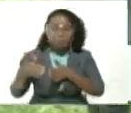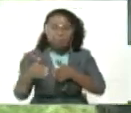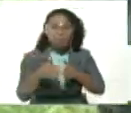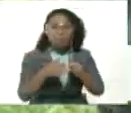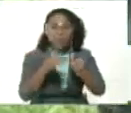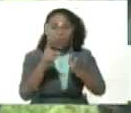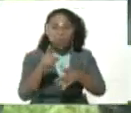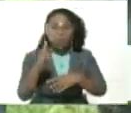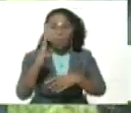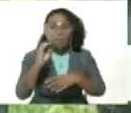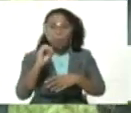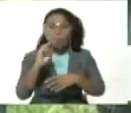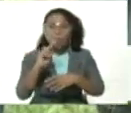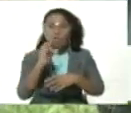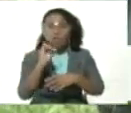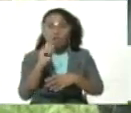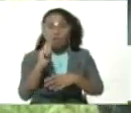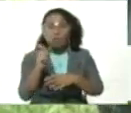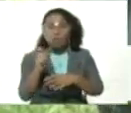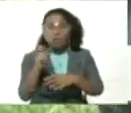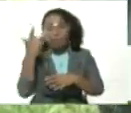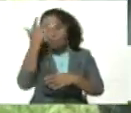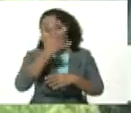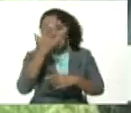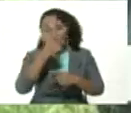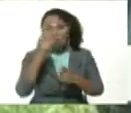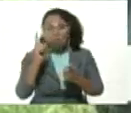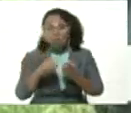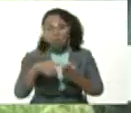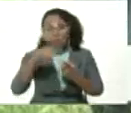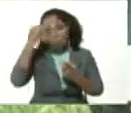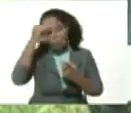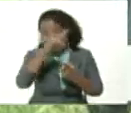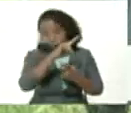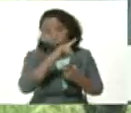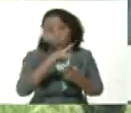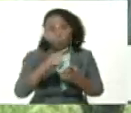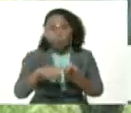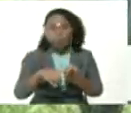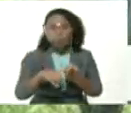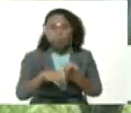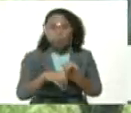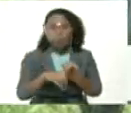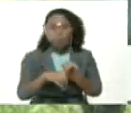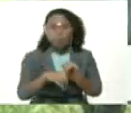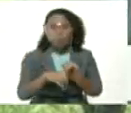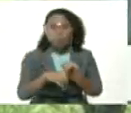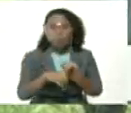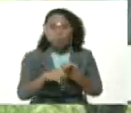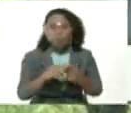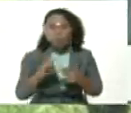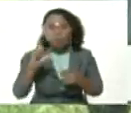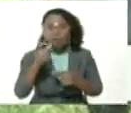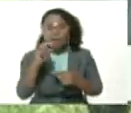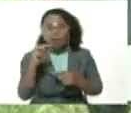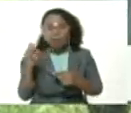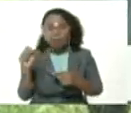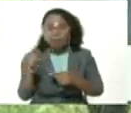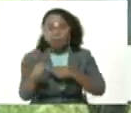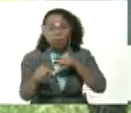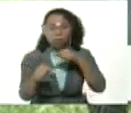un bovino africano, Bos Taurus, denominado Ghana y un